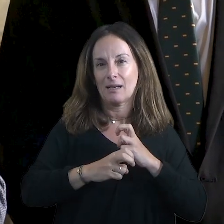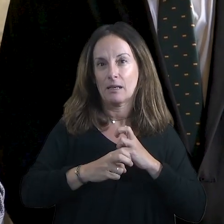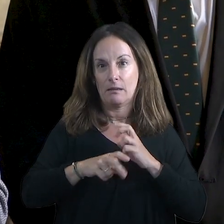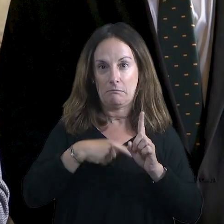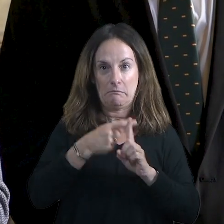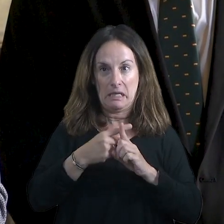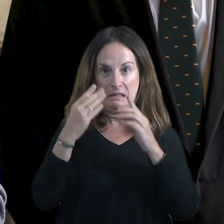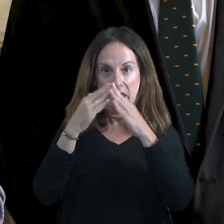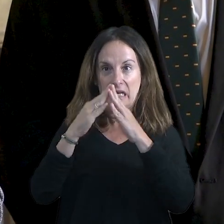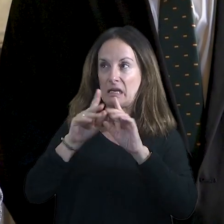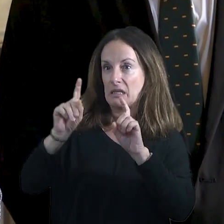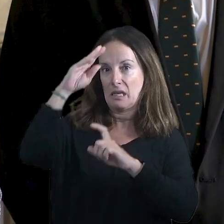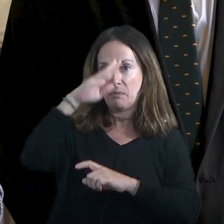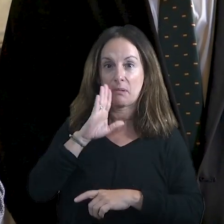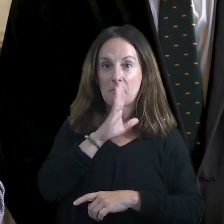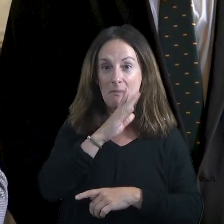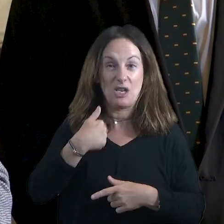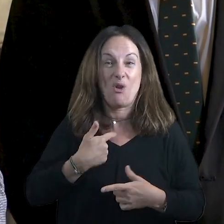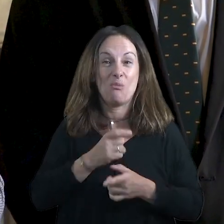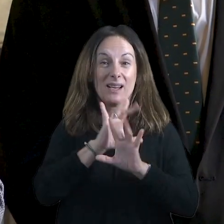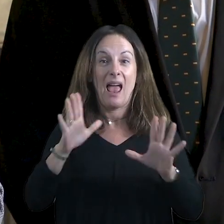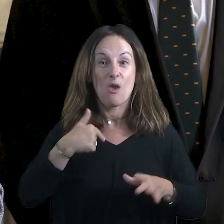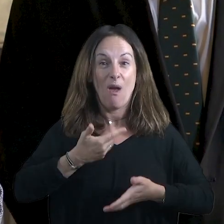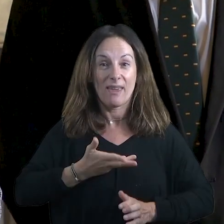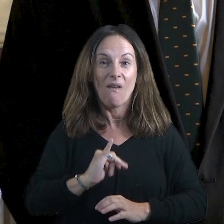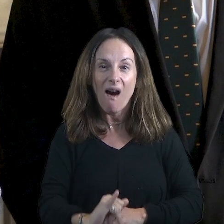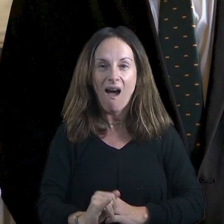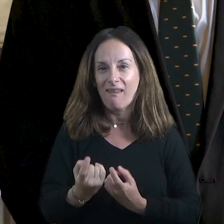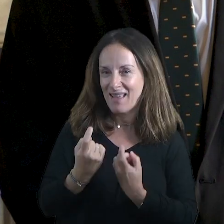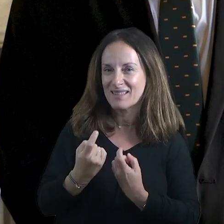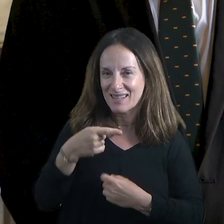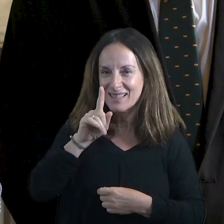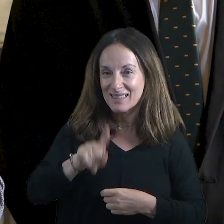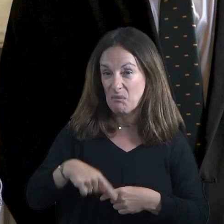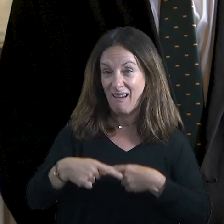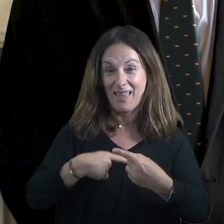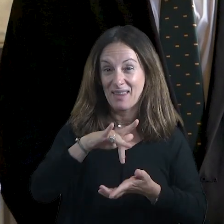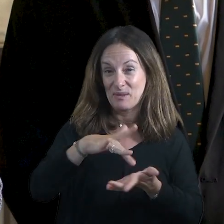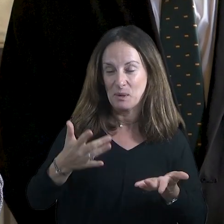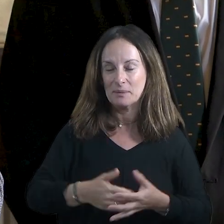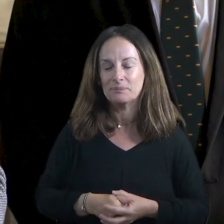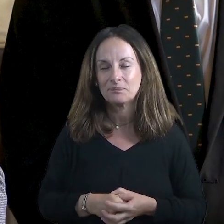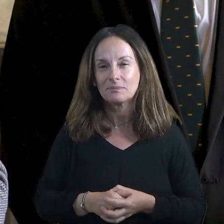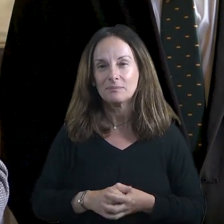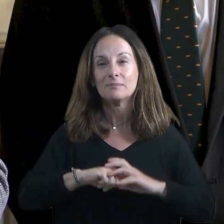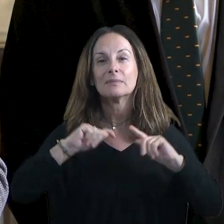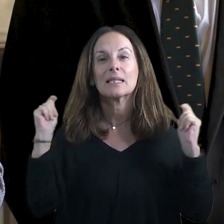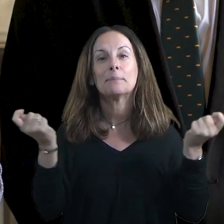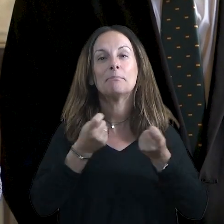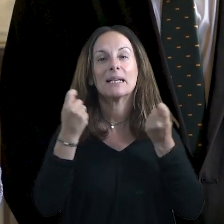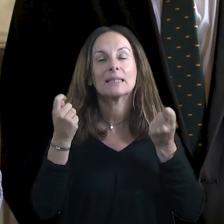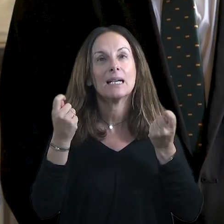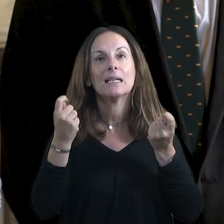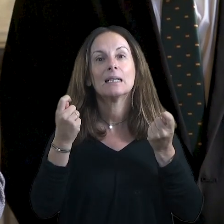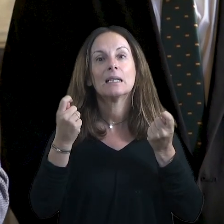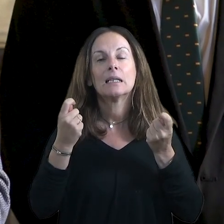tenemos hijos, pues así lo vemos y lo vivimos día a día, ¿no? La campaña al final, hemos